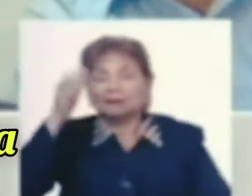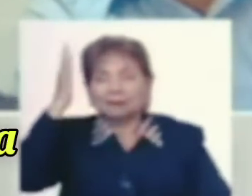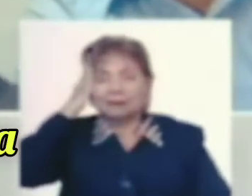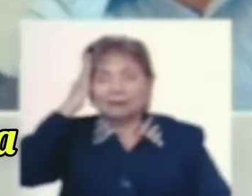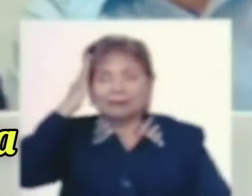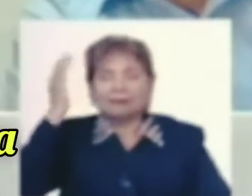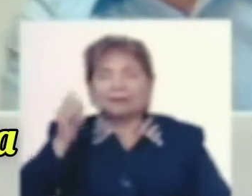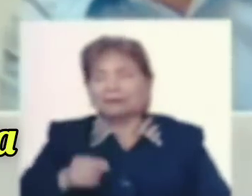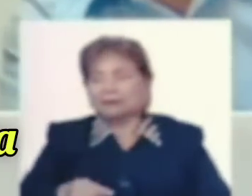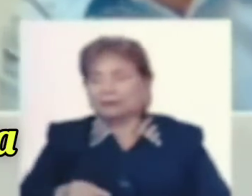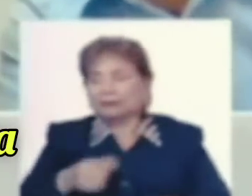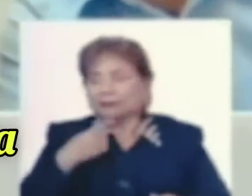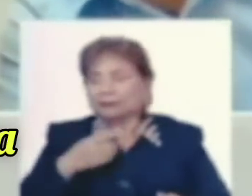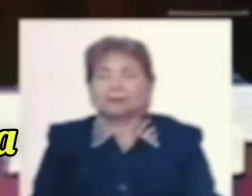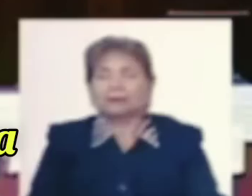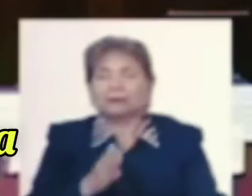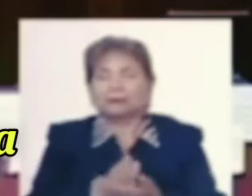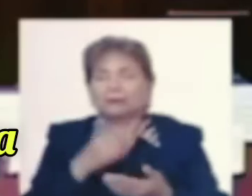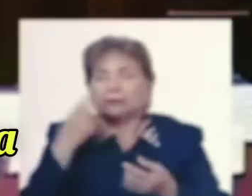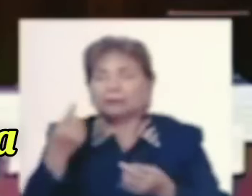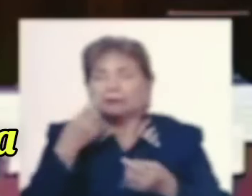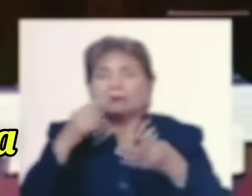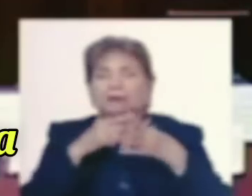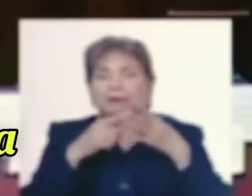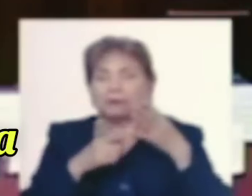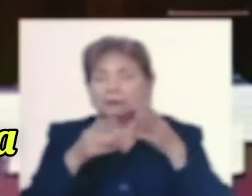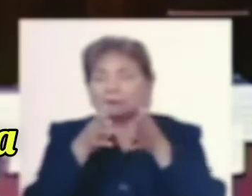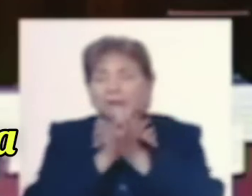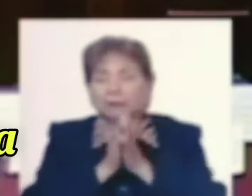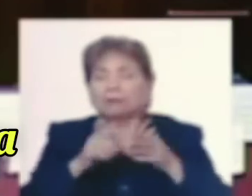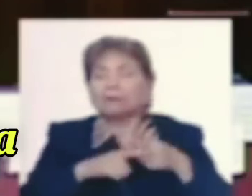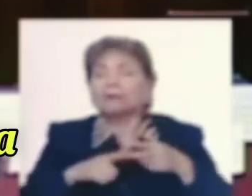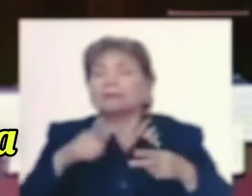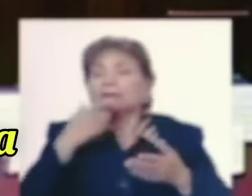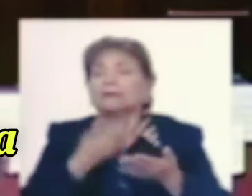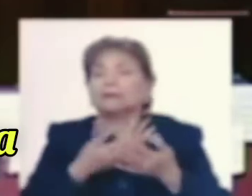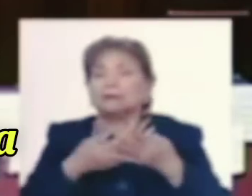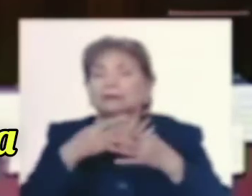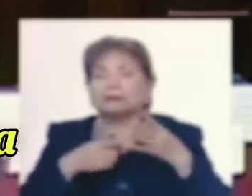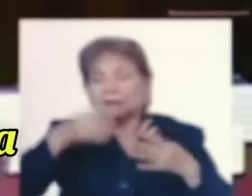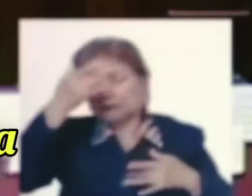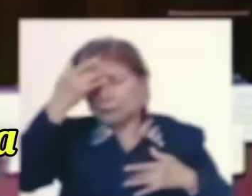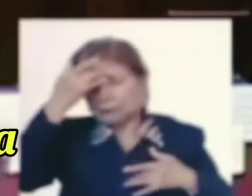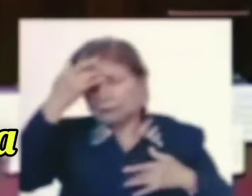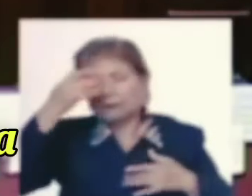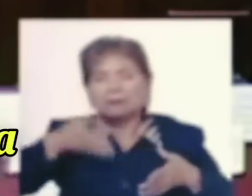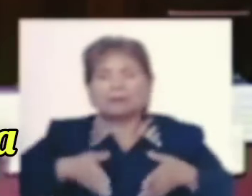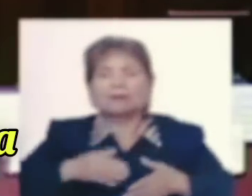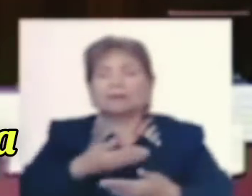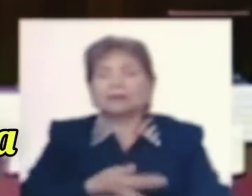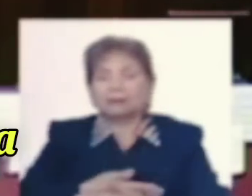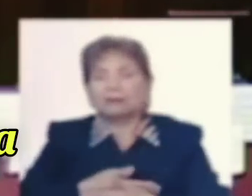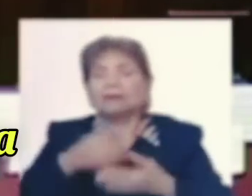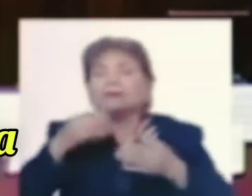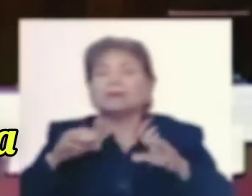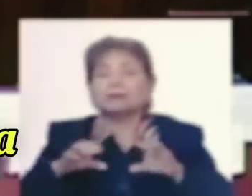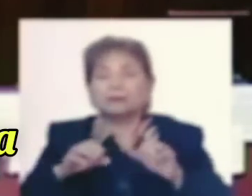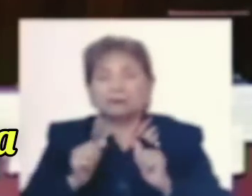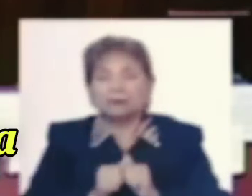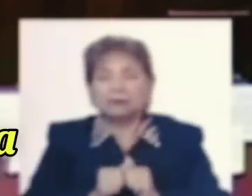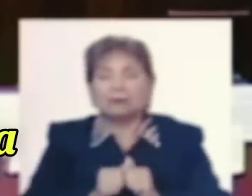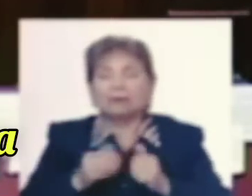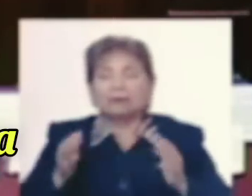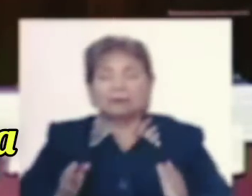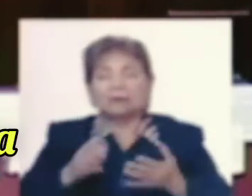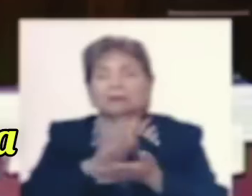sabe, señor abogado, por favor, no interrumpa. Los únicos requisitos para solicitar la salida son por enfermedad, por nacimiento de los hijos, por gestiones